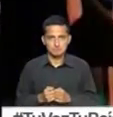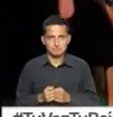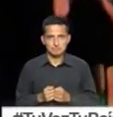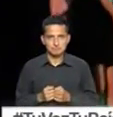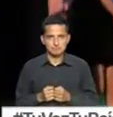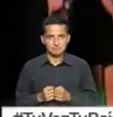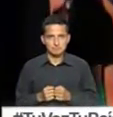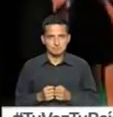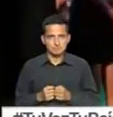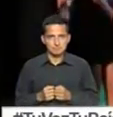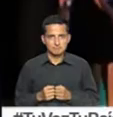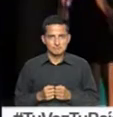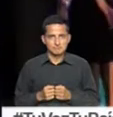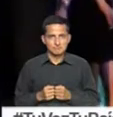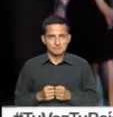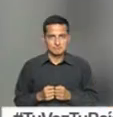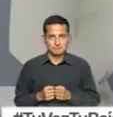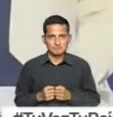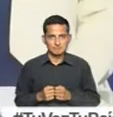Pavón, Noticiero Ciudadano.